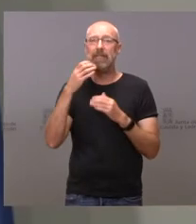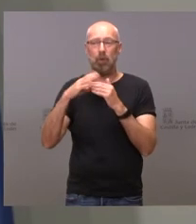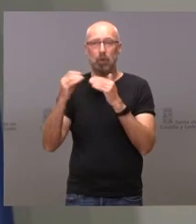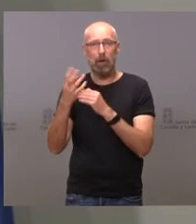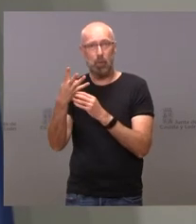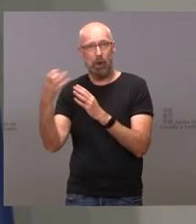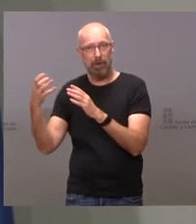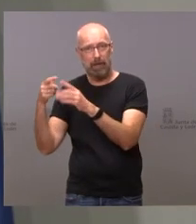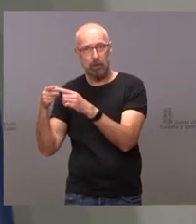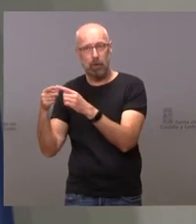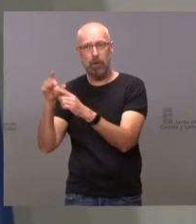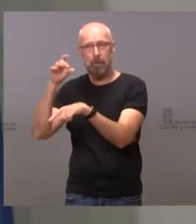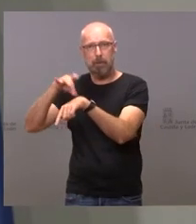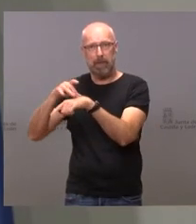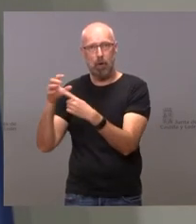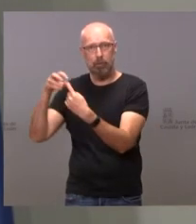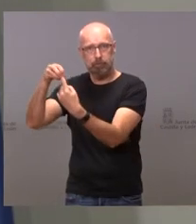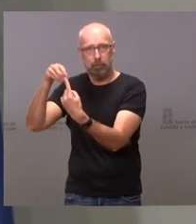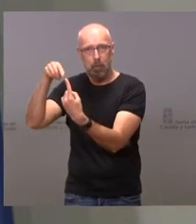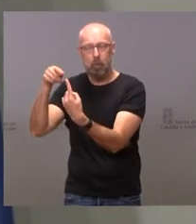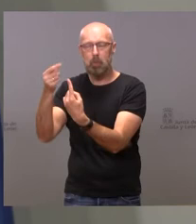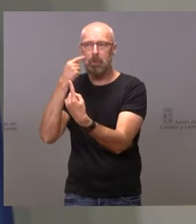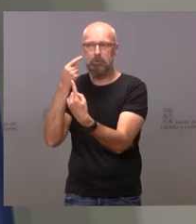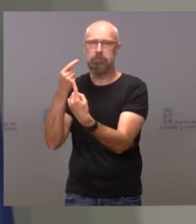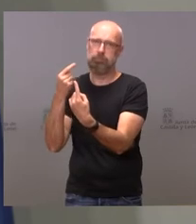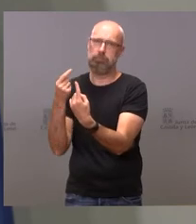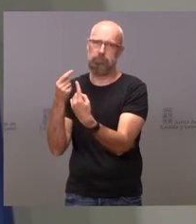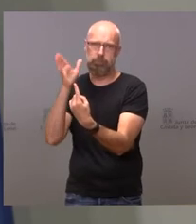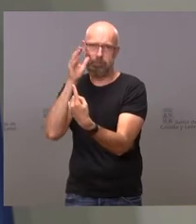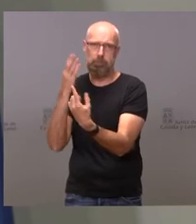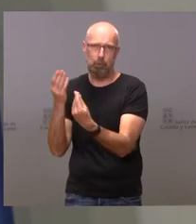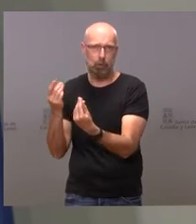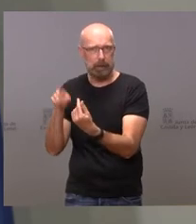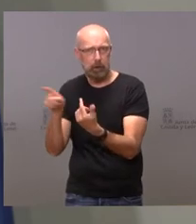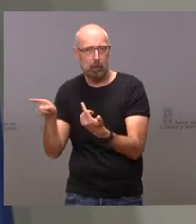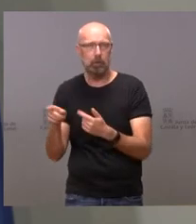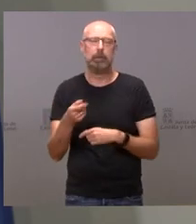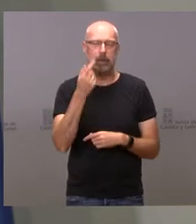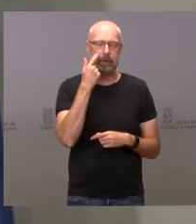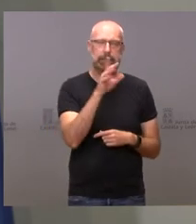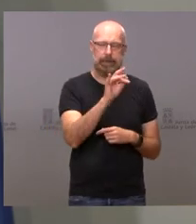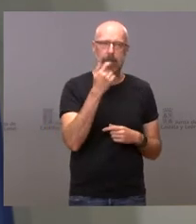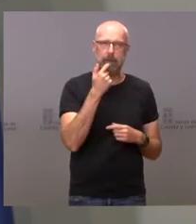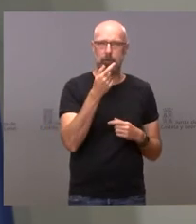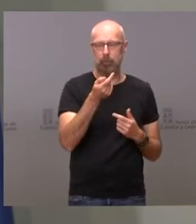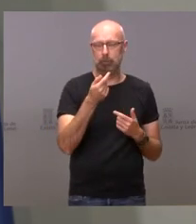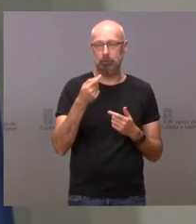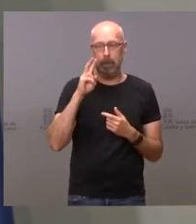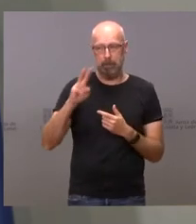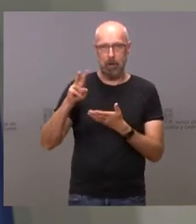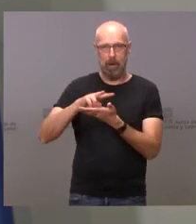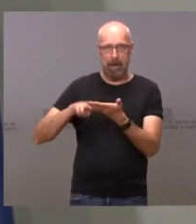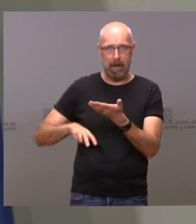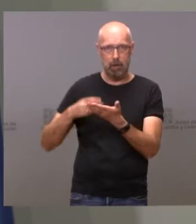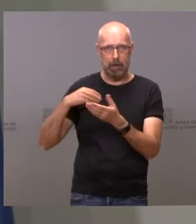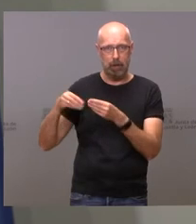Hay bastantes, pero también sabe que eso se va a hacer, porque se ha leído el documento, estoy seguro, como que eso se hace de